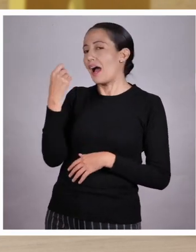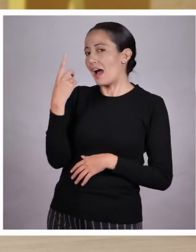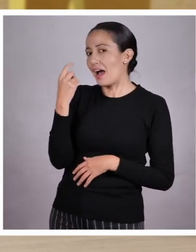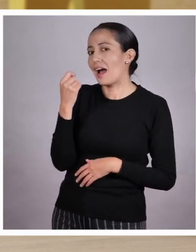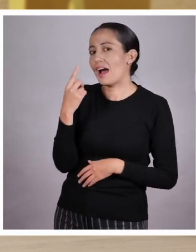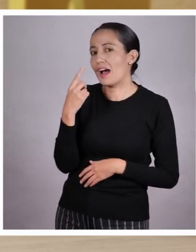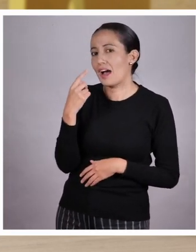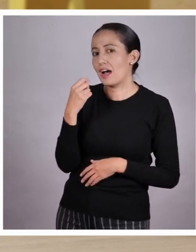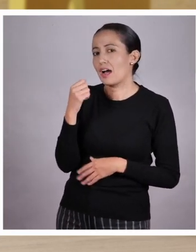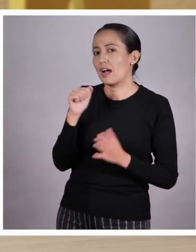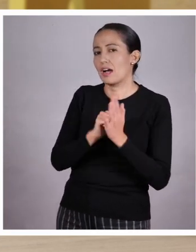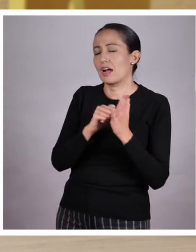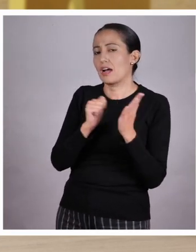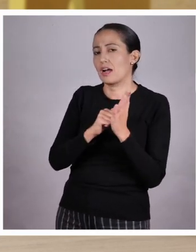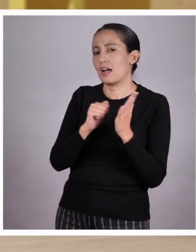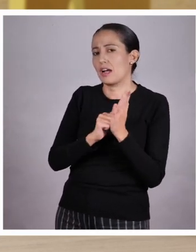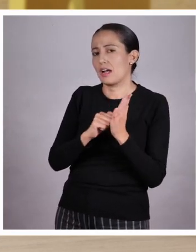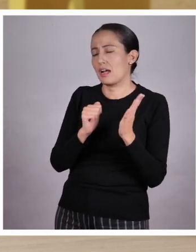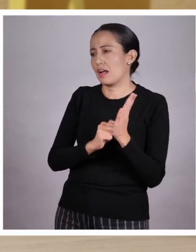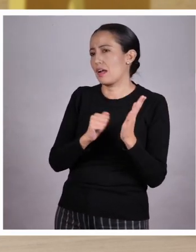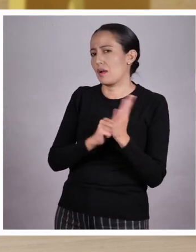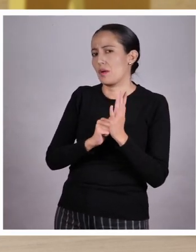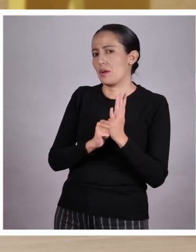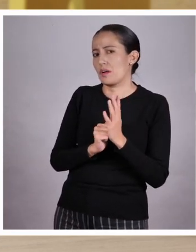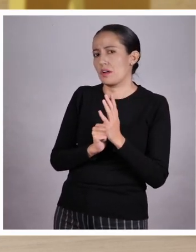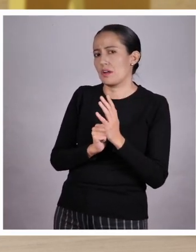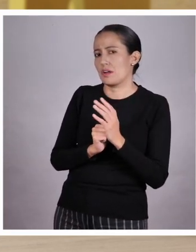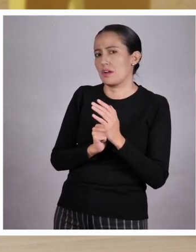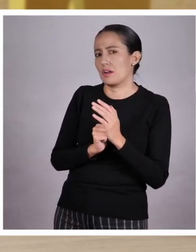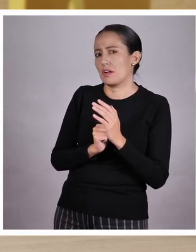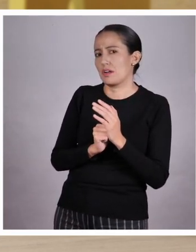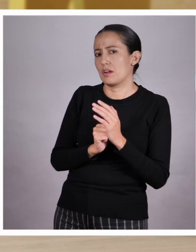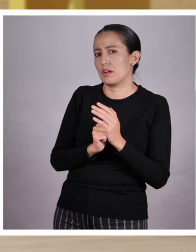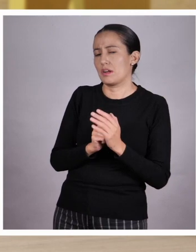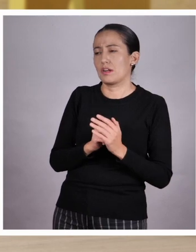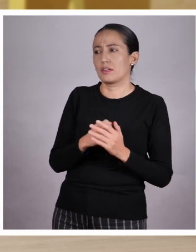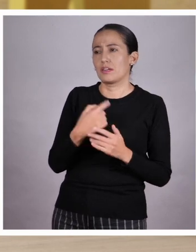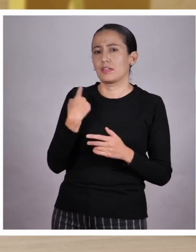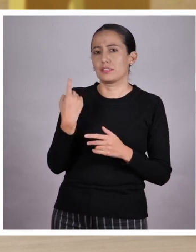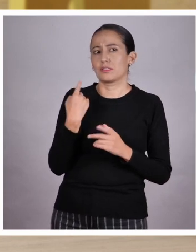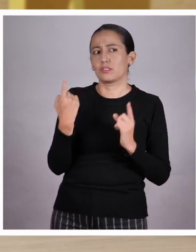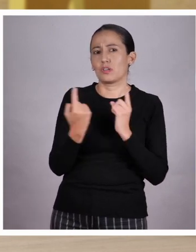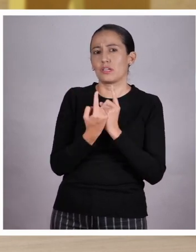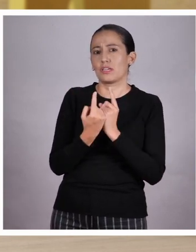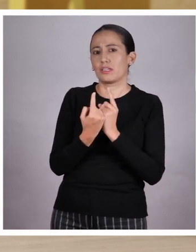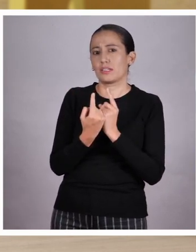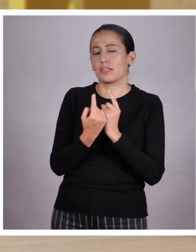La puerta, tío. Hazme un favor, ¿me puedes dar abriendo? Sí. Ah, pero no puedes ir sin mí.